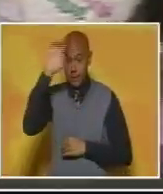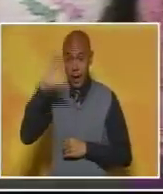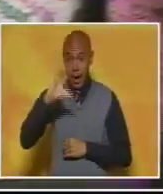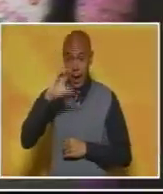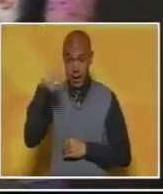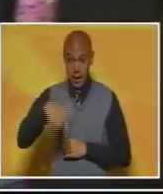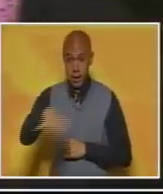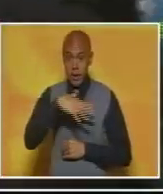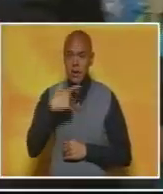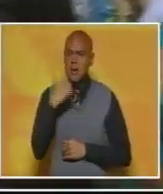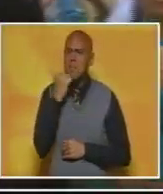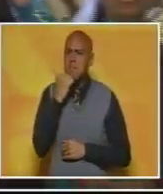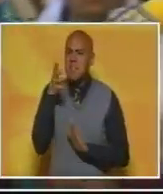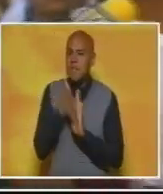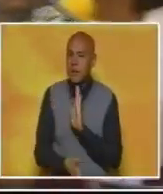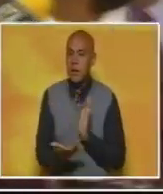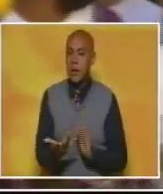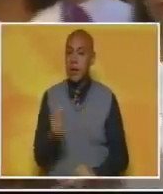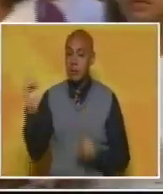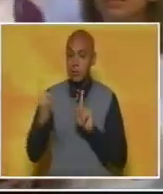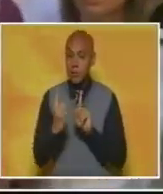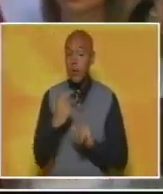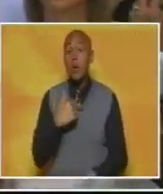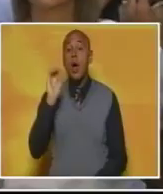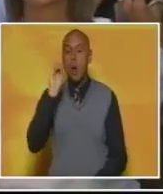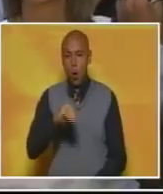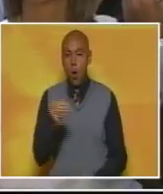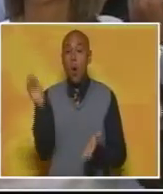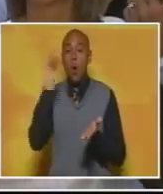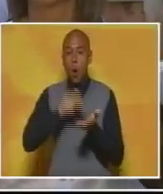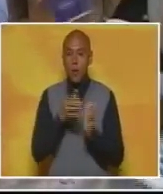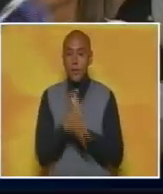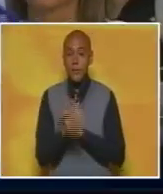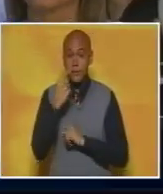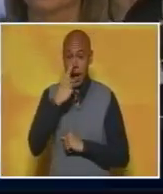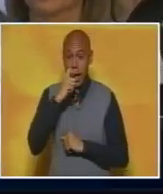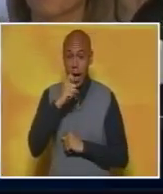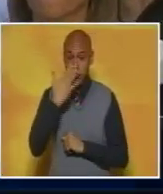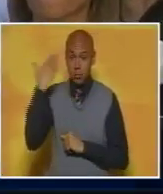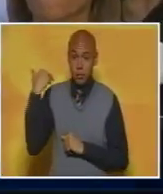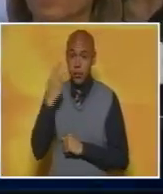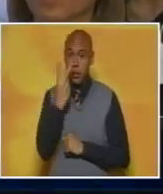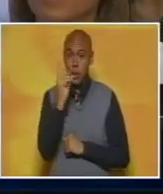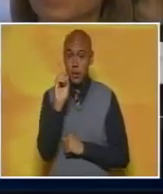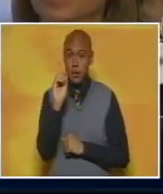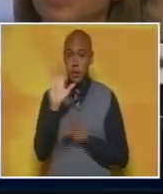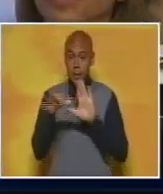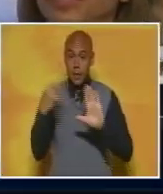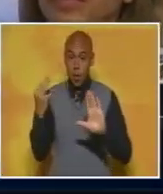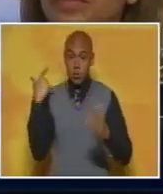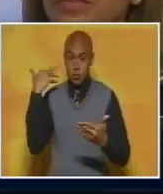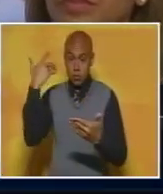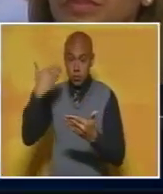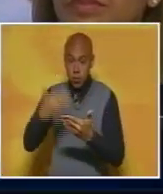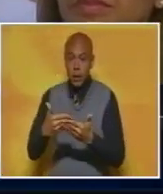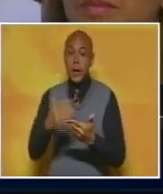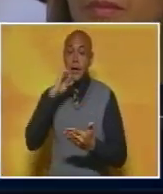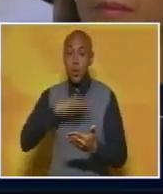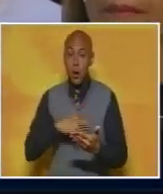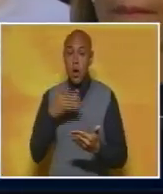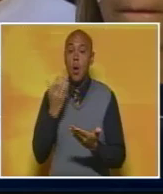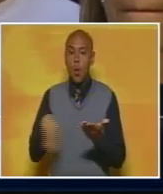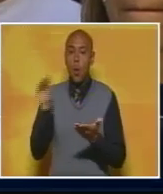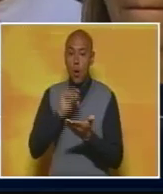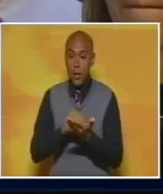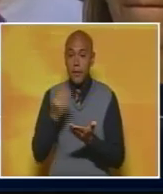Caracas. ¿Qué están exigiendo hoy? Bueno, una vez más, como desde el año 2018 que lo venimos haciendo, el gremio de enfermería estaba en la